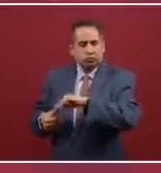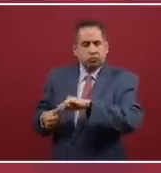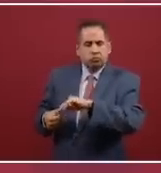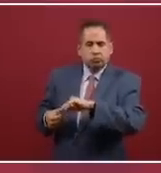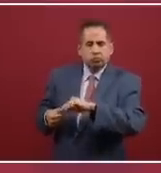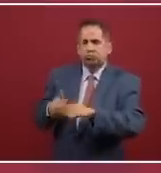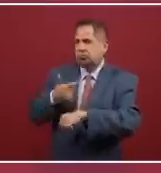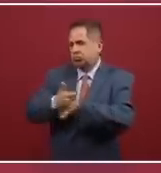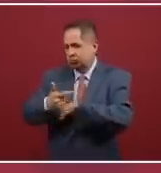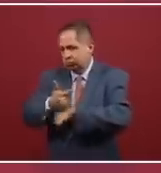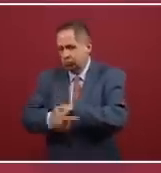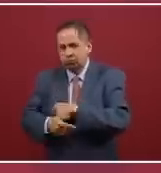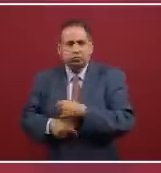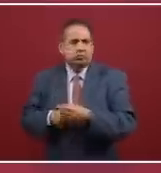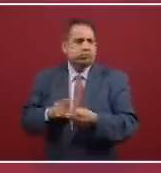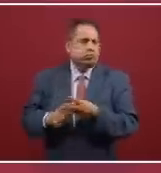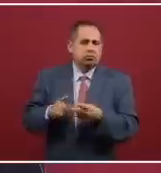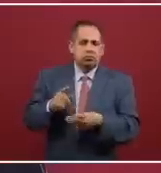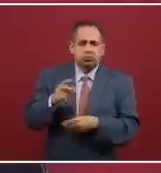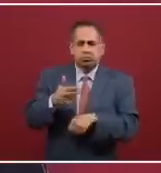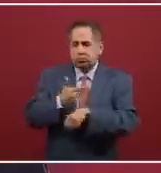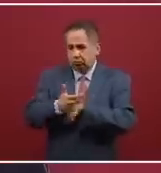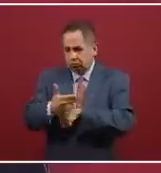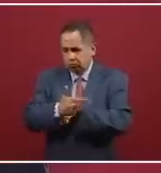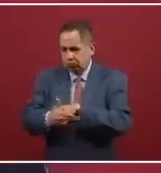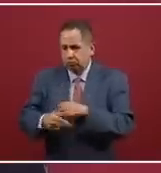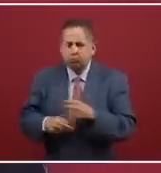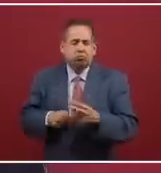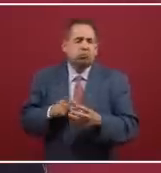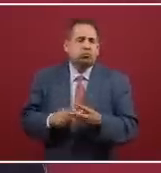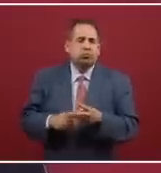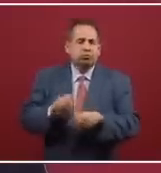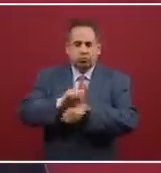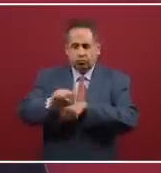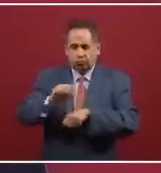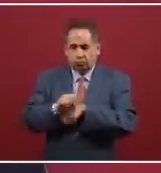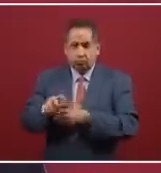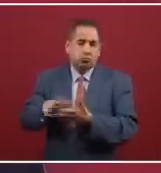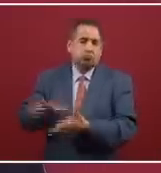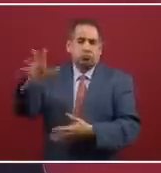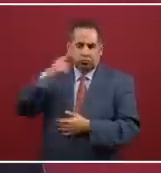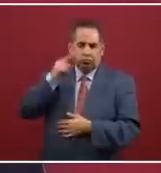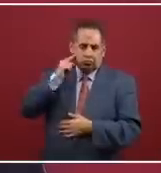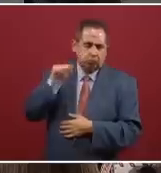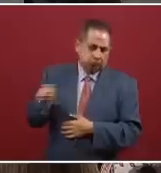es guatemala guatemala honduras y el salvador